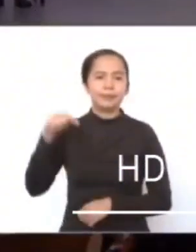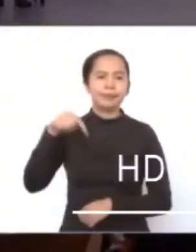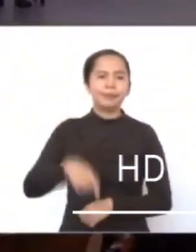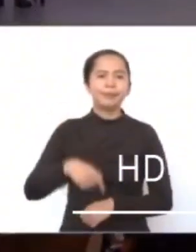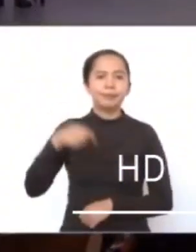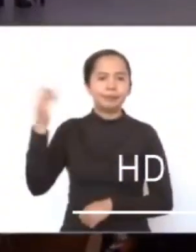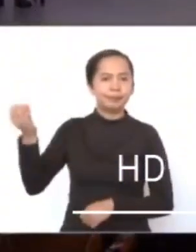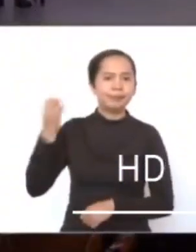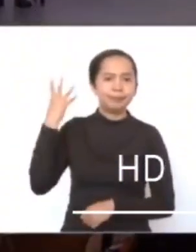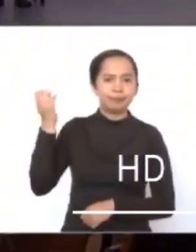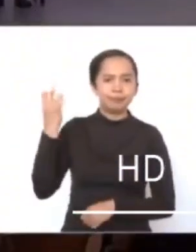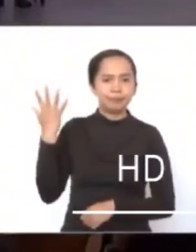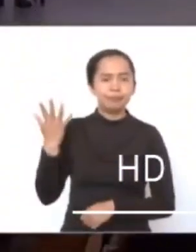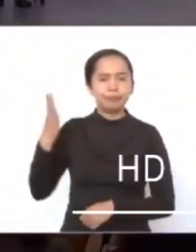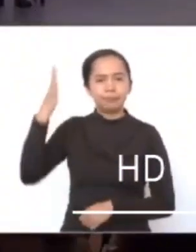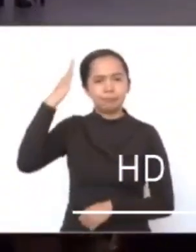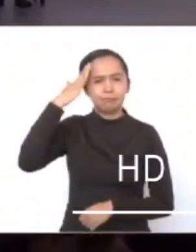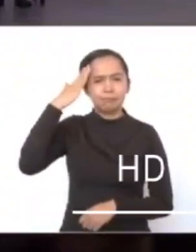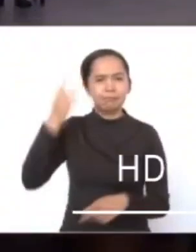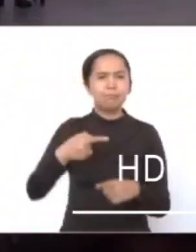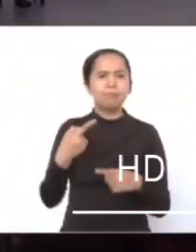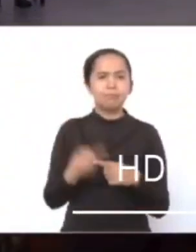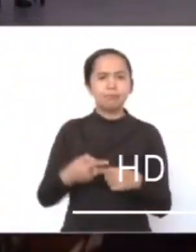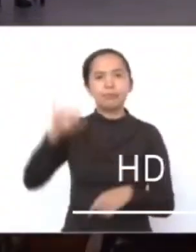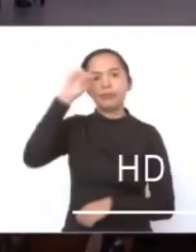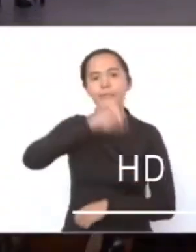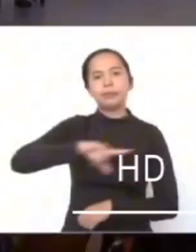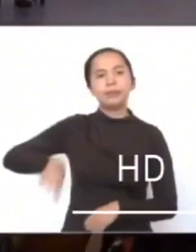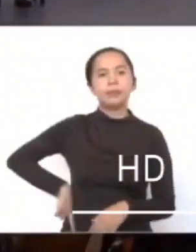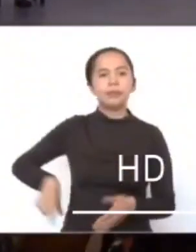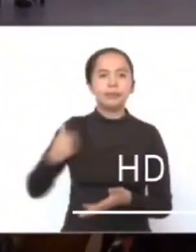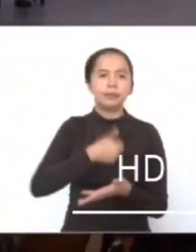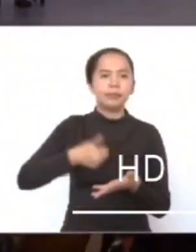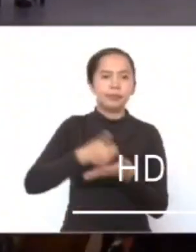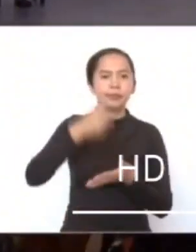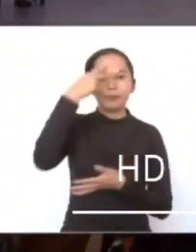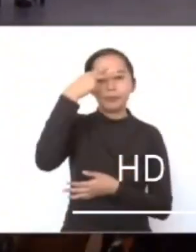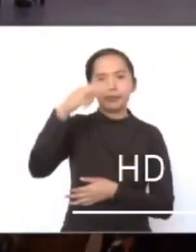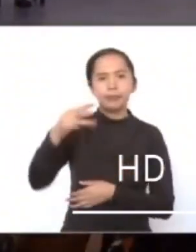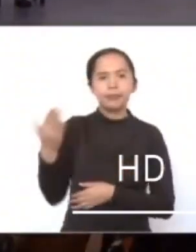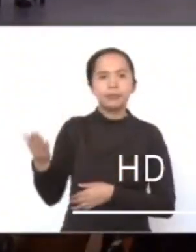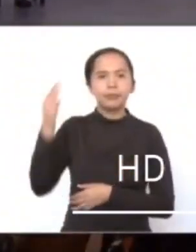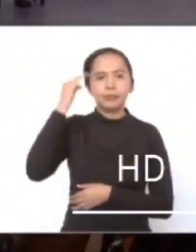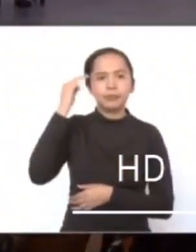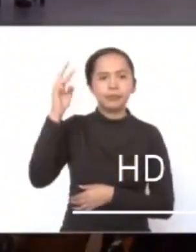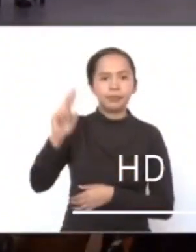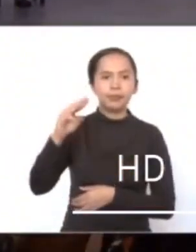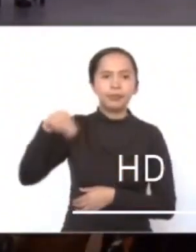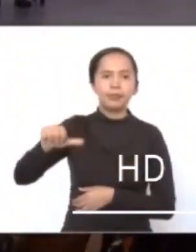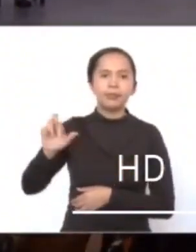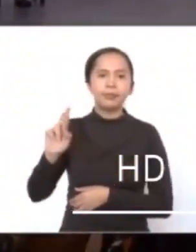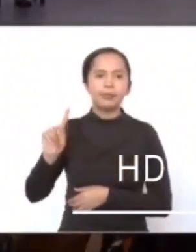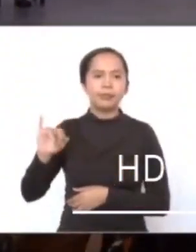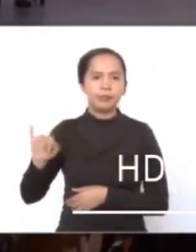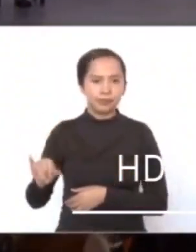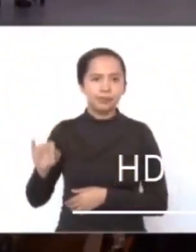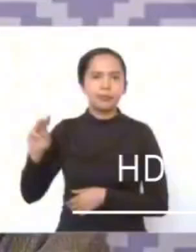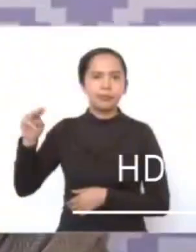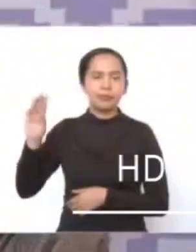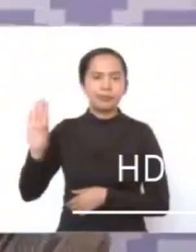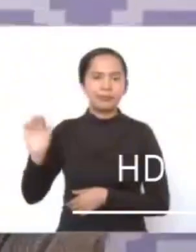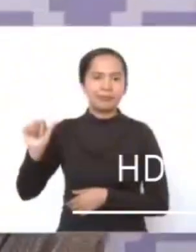Preside este acto el jefe de gobierno de la Ciudad de México, maestro Martí Batres